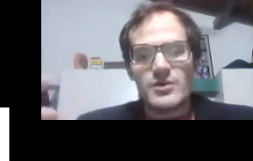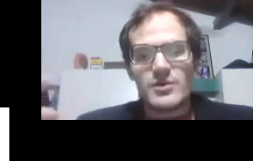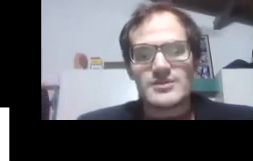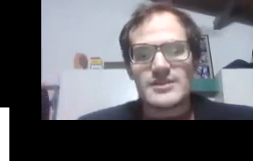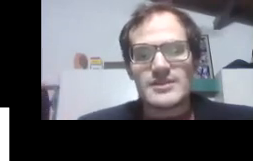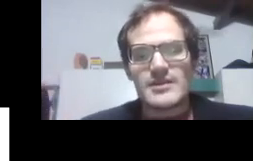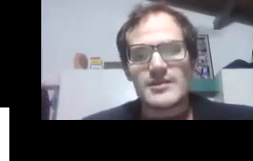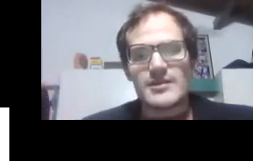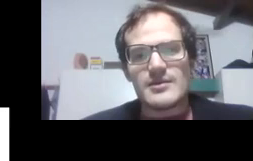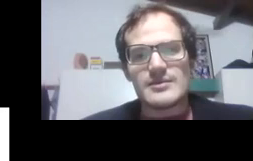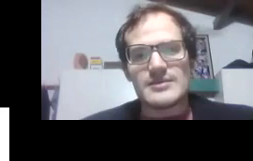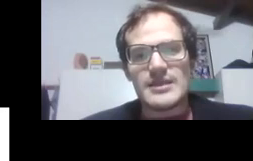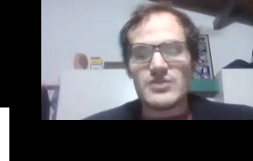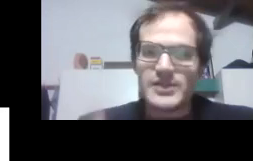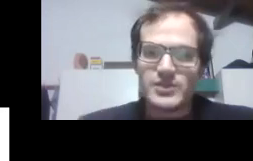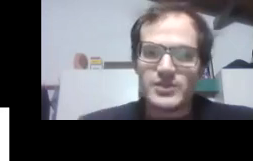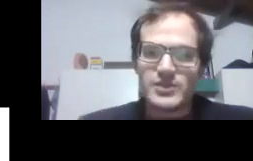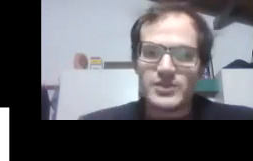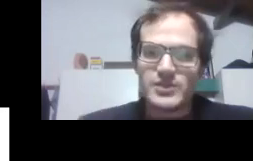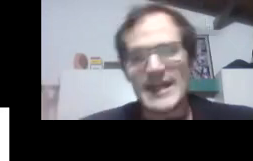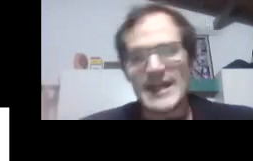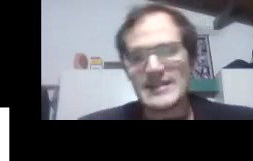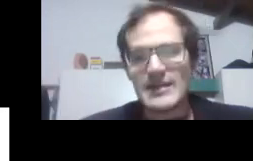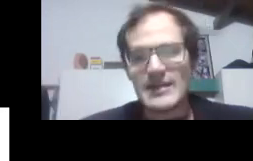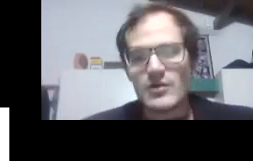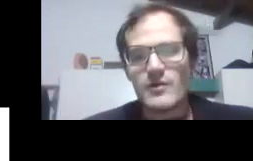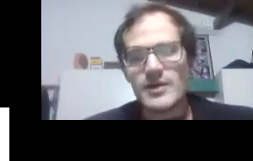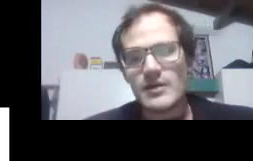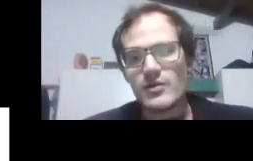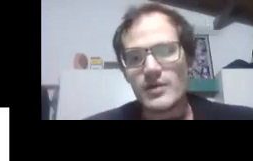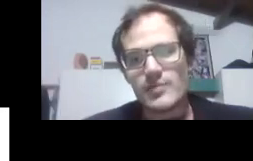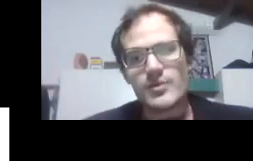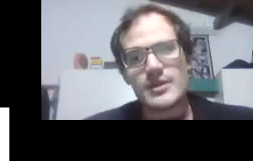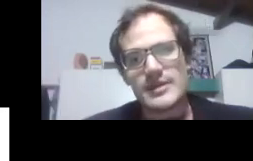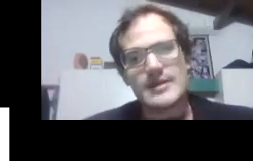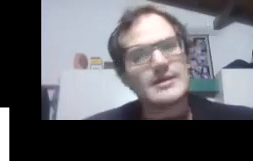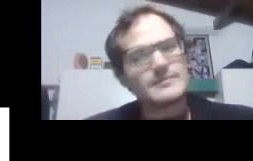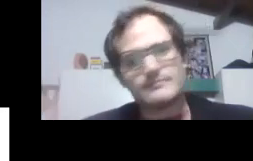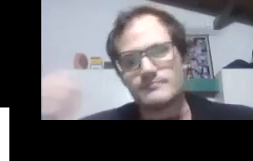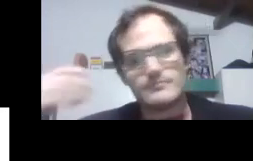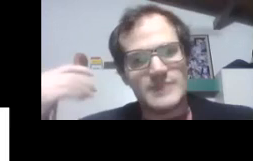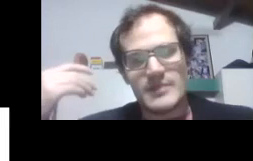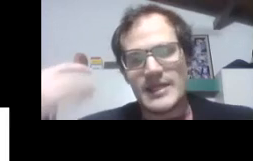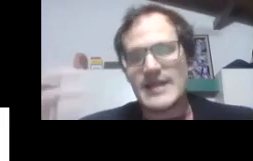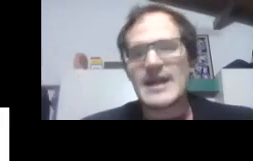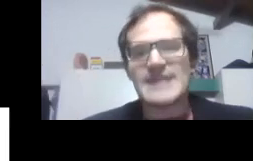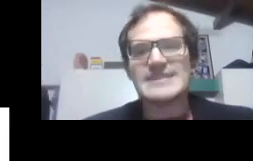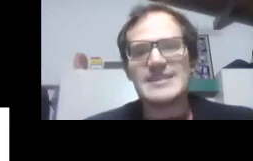y algo se hizo ya una conspiración después de Tacuarí que echa al gobernador, es porque ya